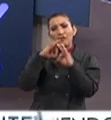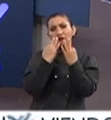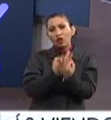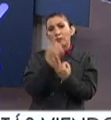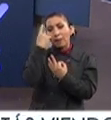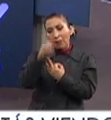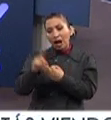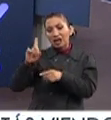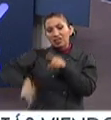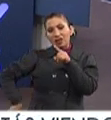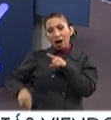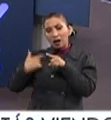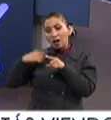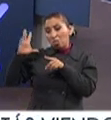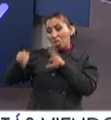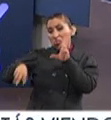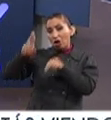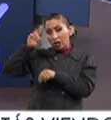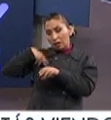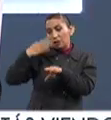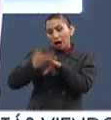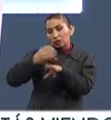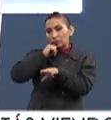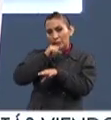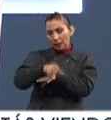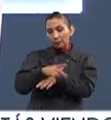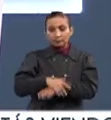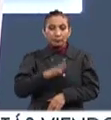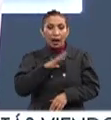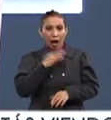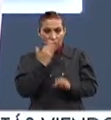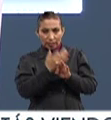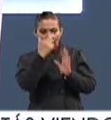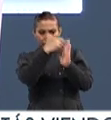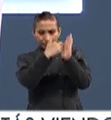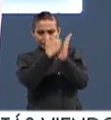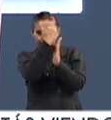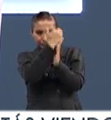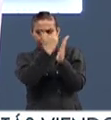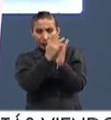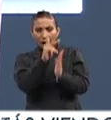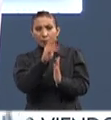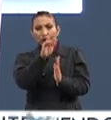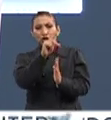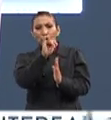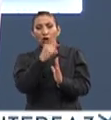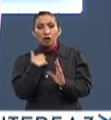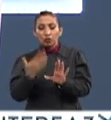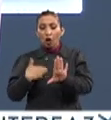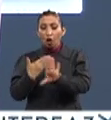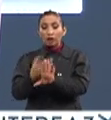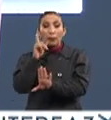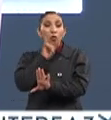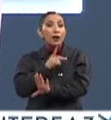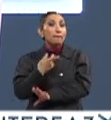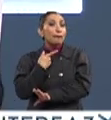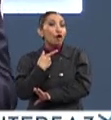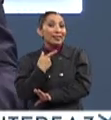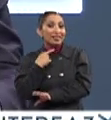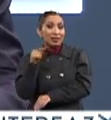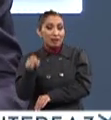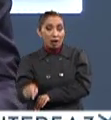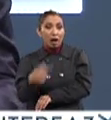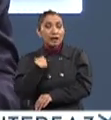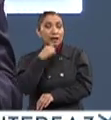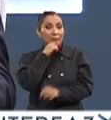mecanismos de erradicación y de sanción, desde luego. Tenemos nosotros ya un protocolo que atiende la violencia política en contra de las mujeres, y